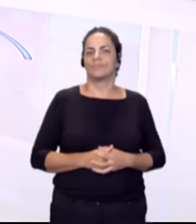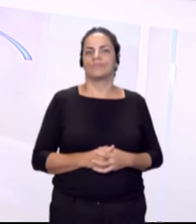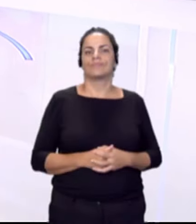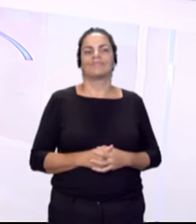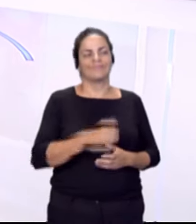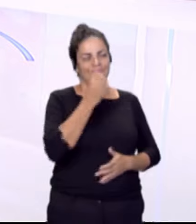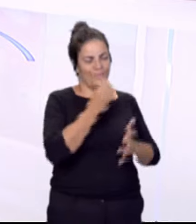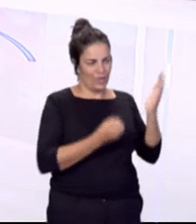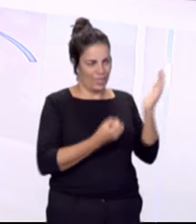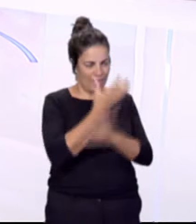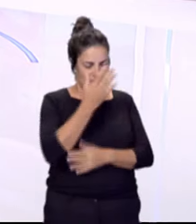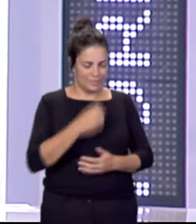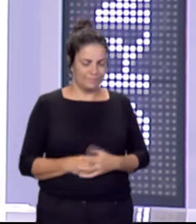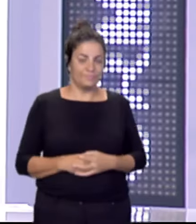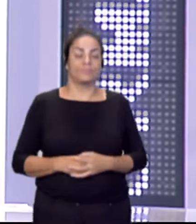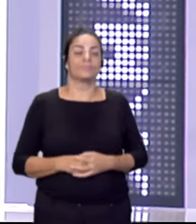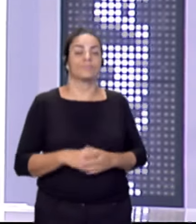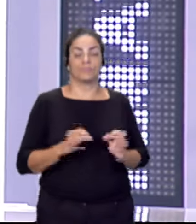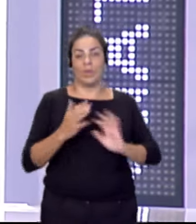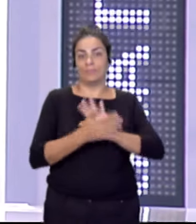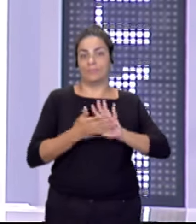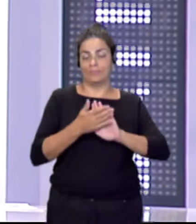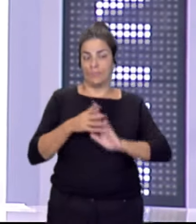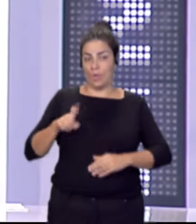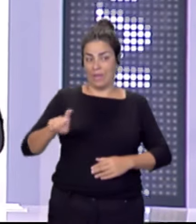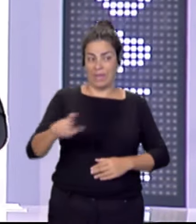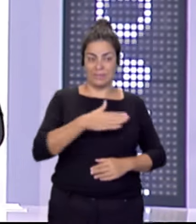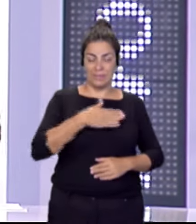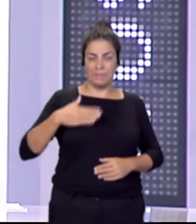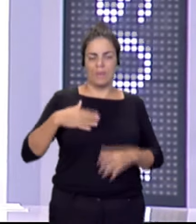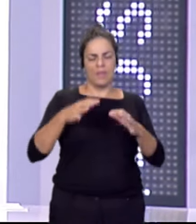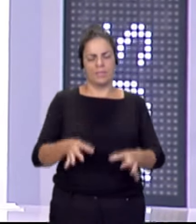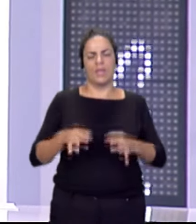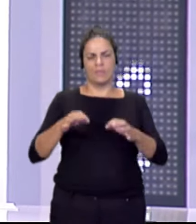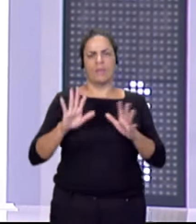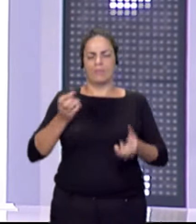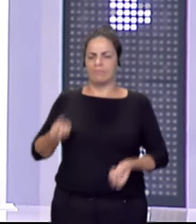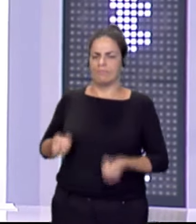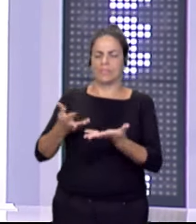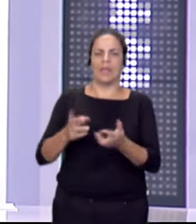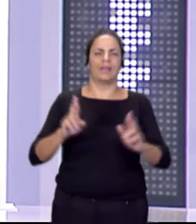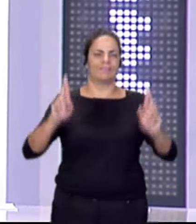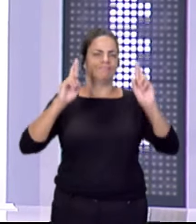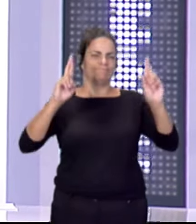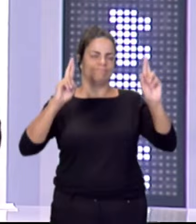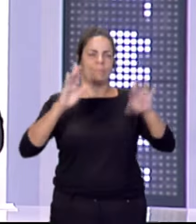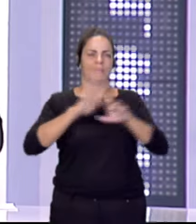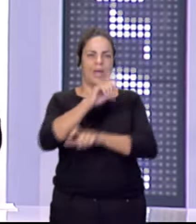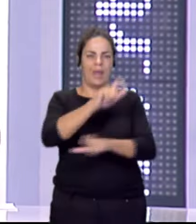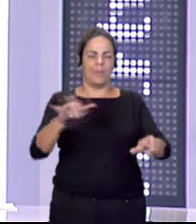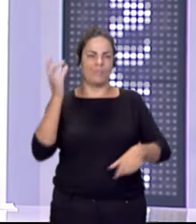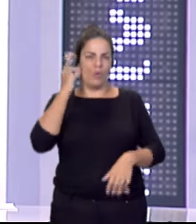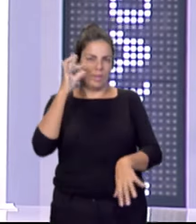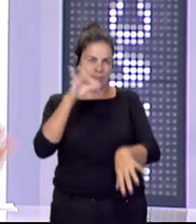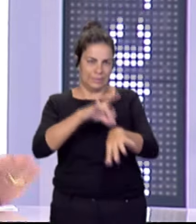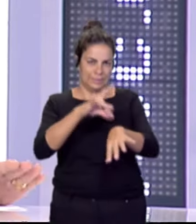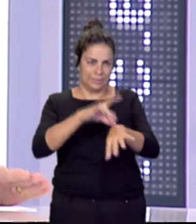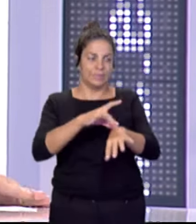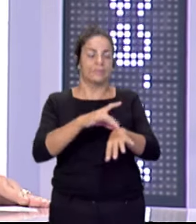Buenos días. Bueno, pues hablando de cáncer de mama y siempre con ese mensaje de esperanza para las enfermas, vamos a parar un